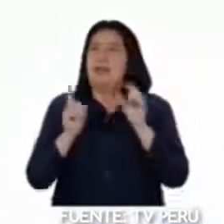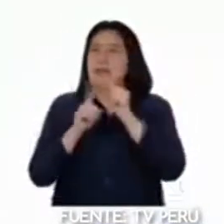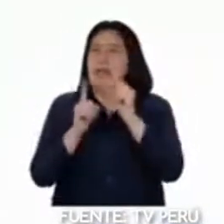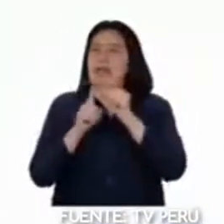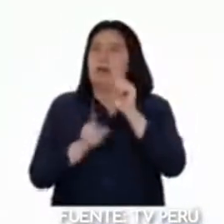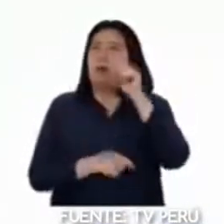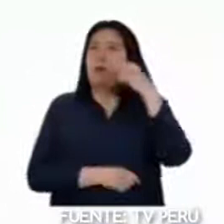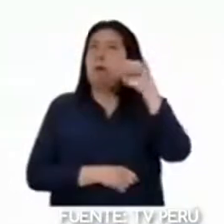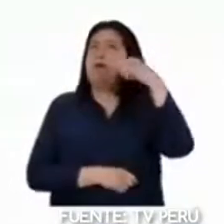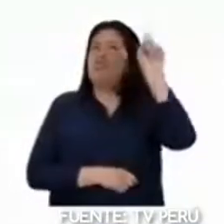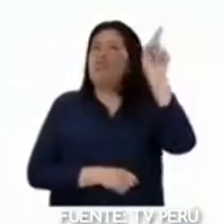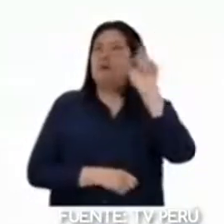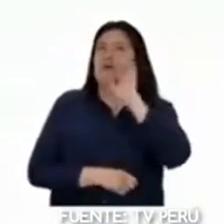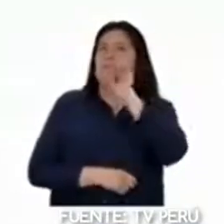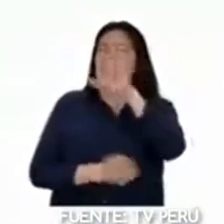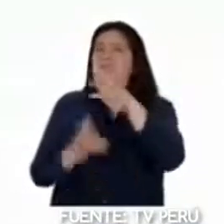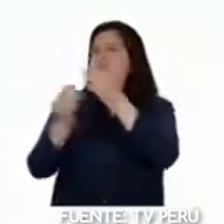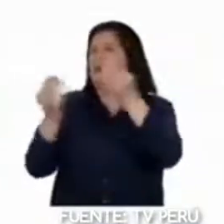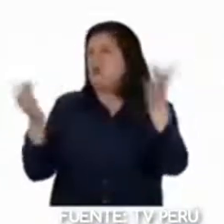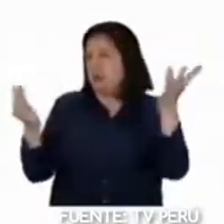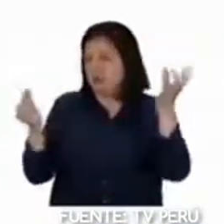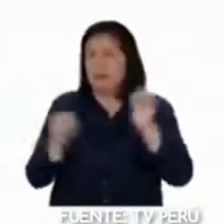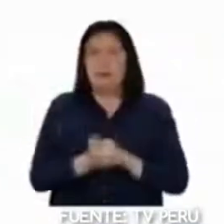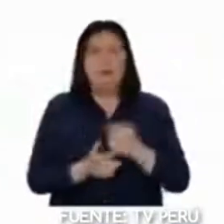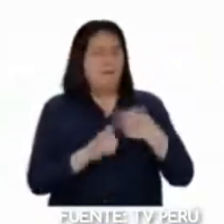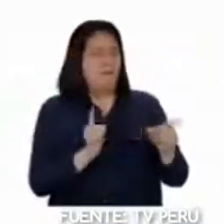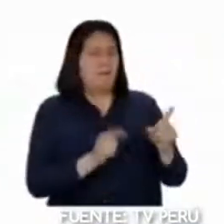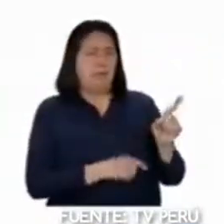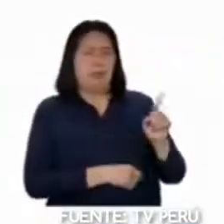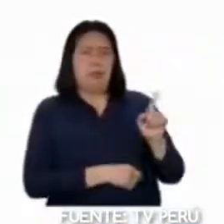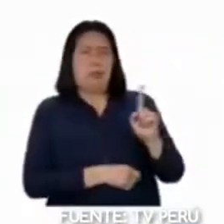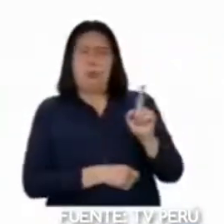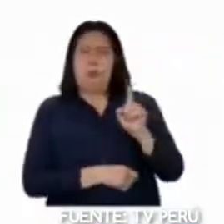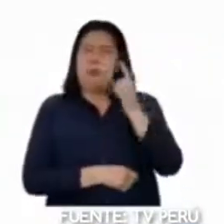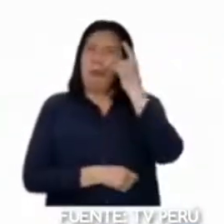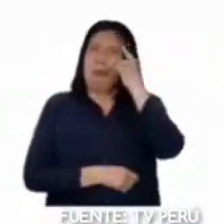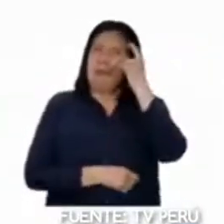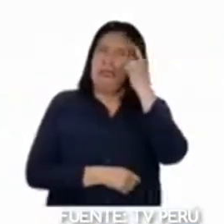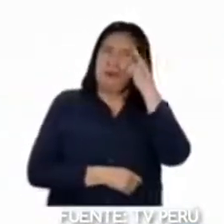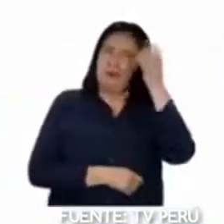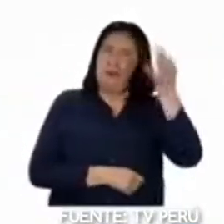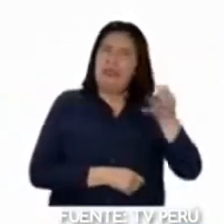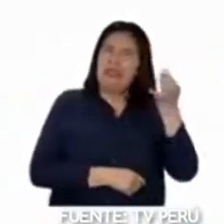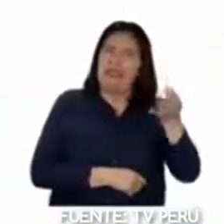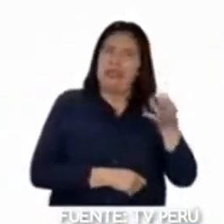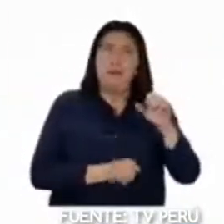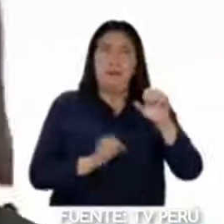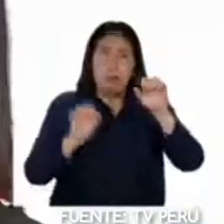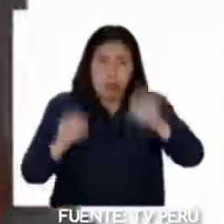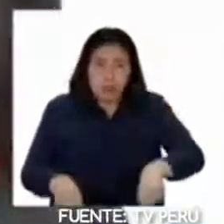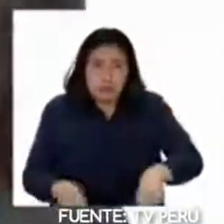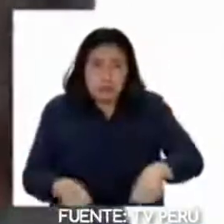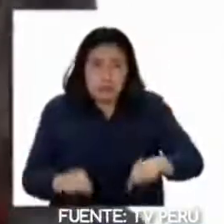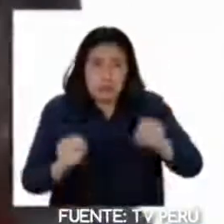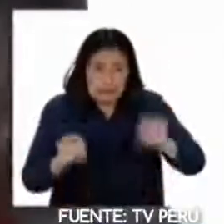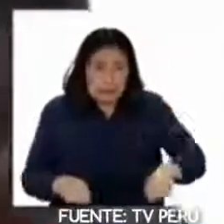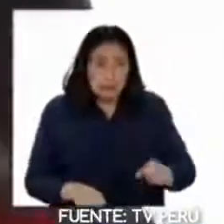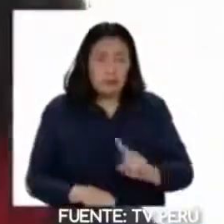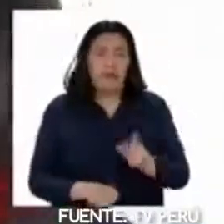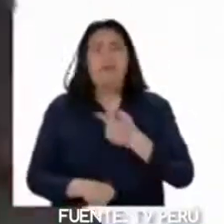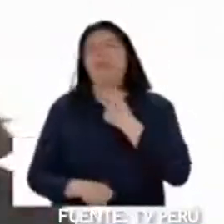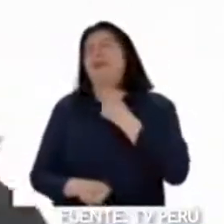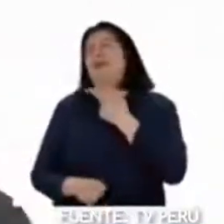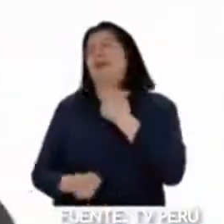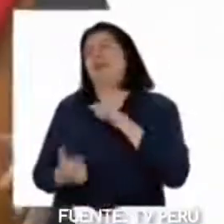la palabra millón para decir un montón, pero no consideramos si realmente esto es posible. Bueno, a mí